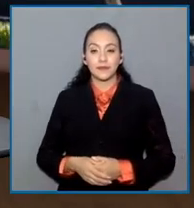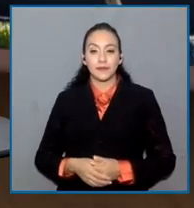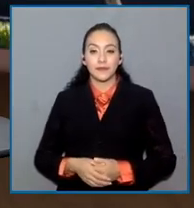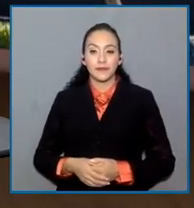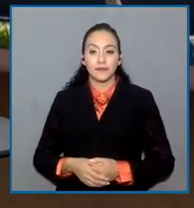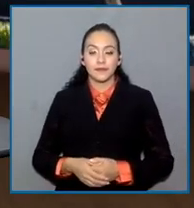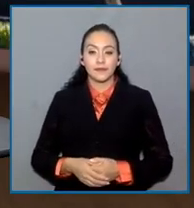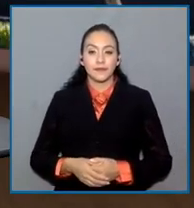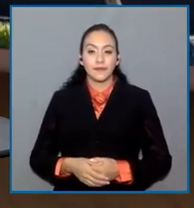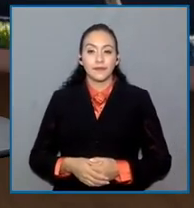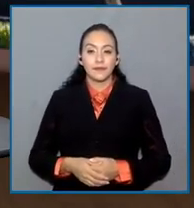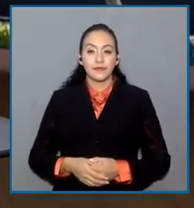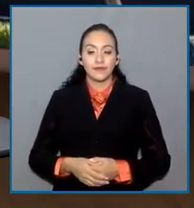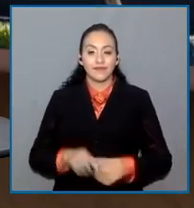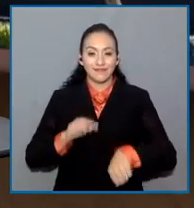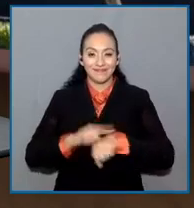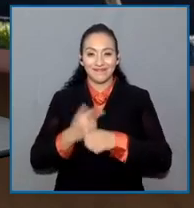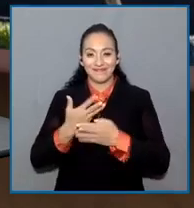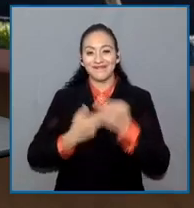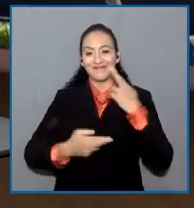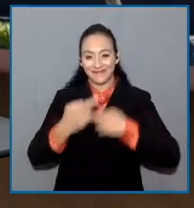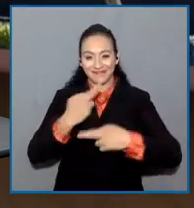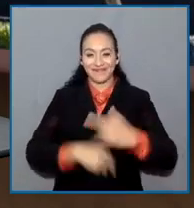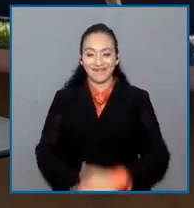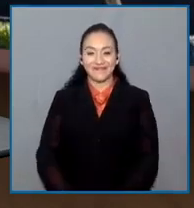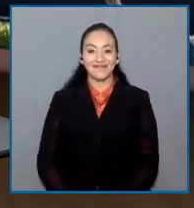Tiempo de mensajes y volvemos con más. No se vayan.